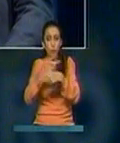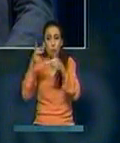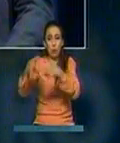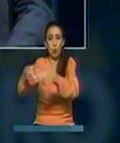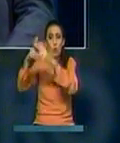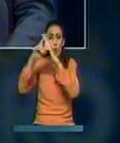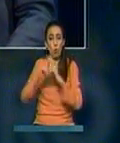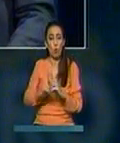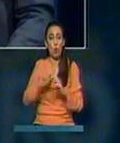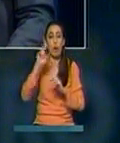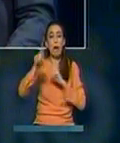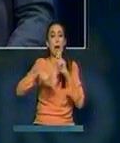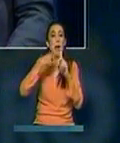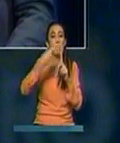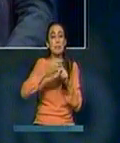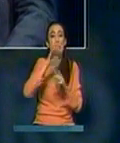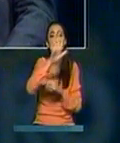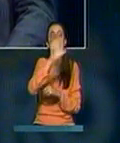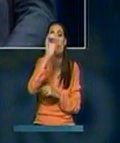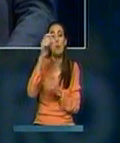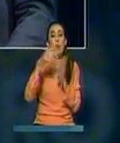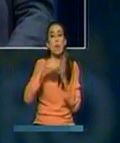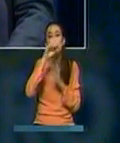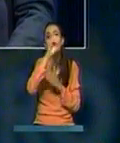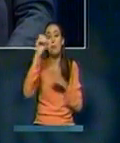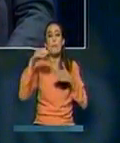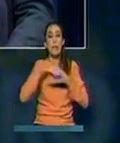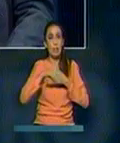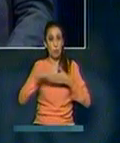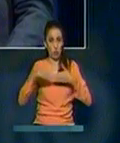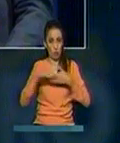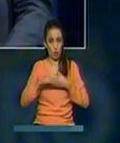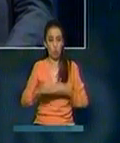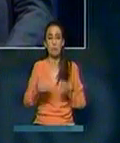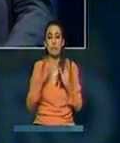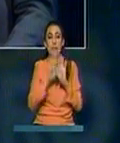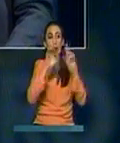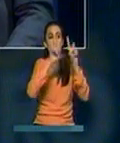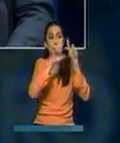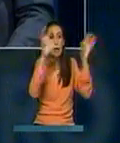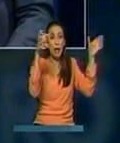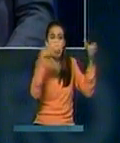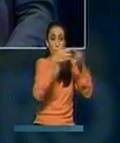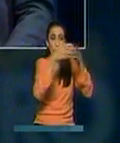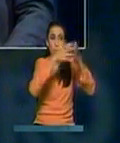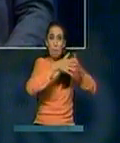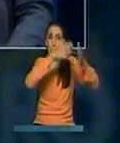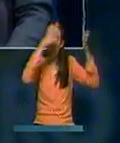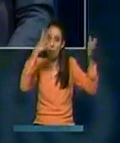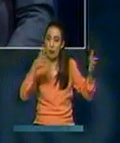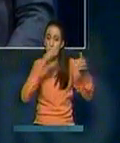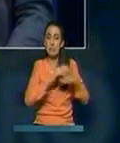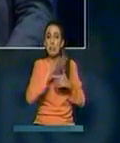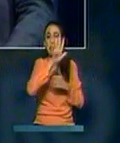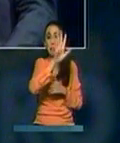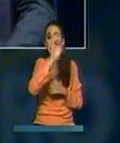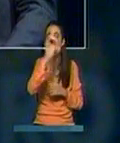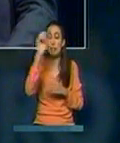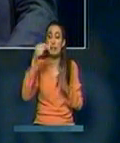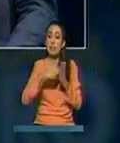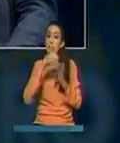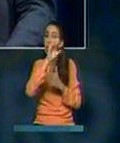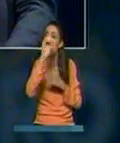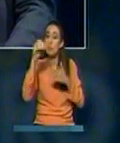hasta $50.000, y para las pymes y mipymes tenemos hasta $500.000 para capital de trabajo.